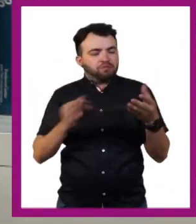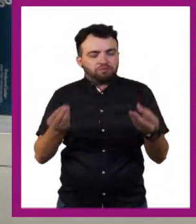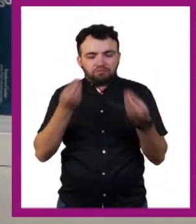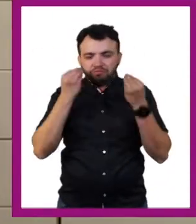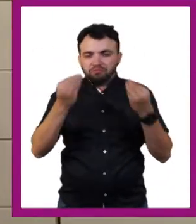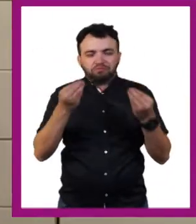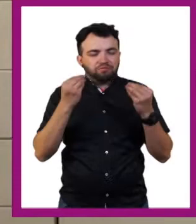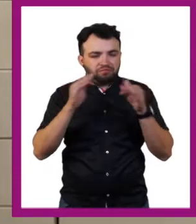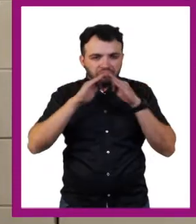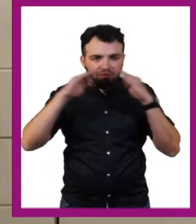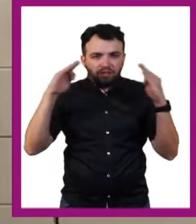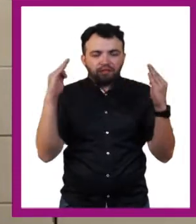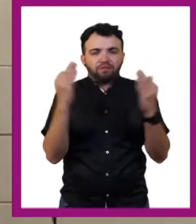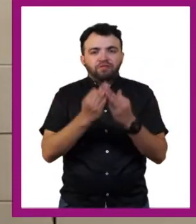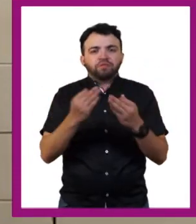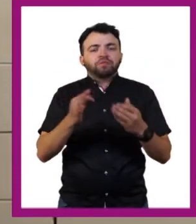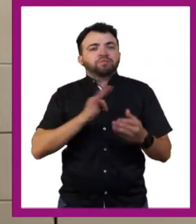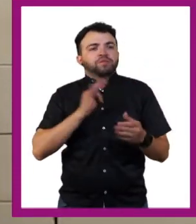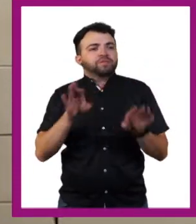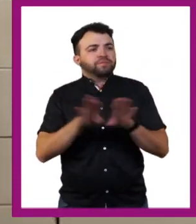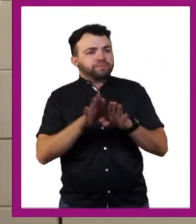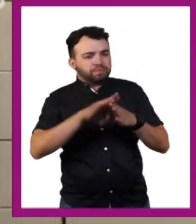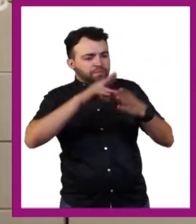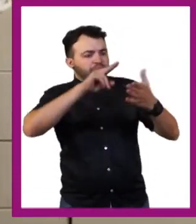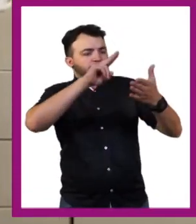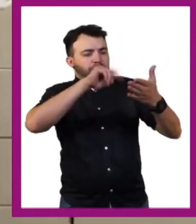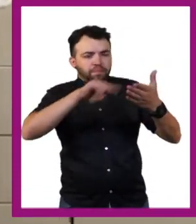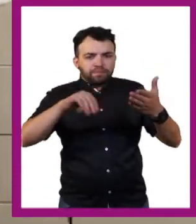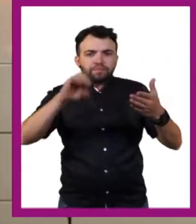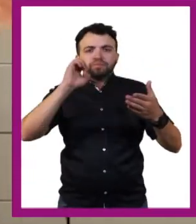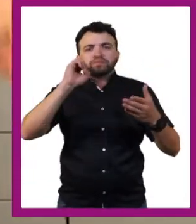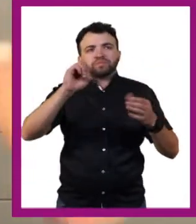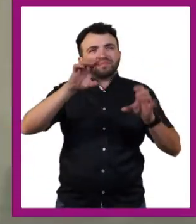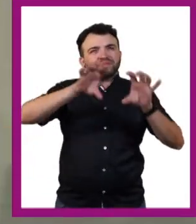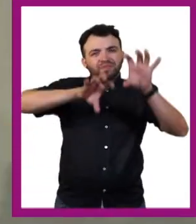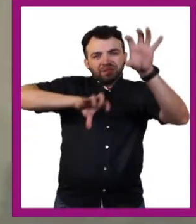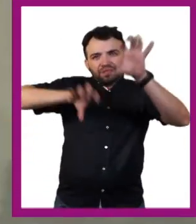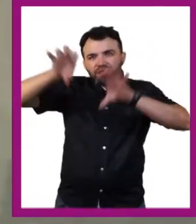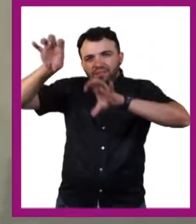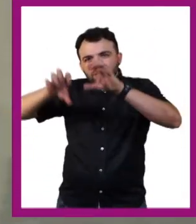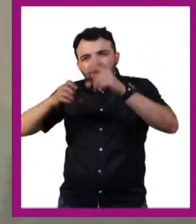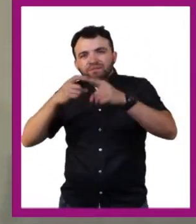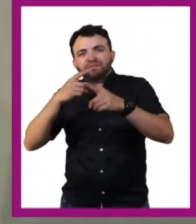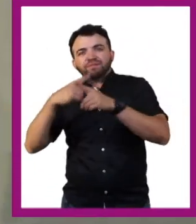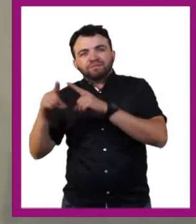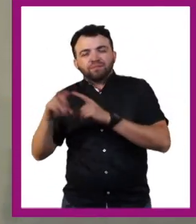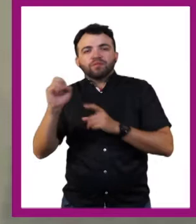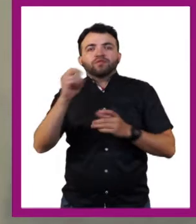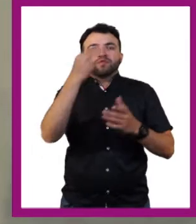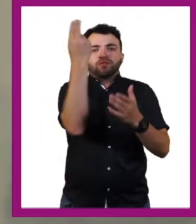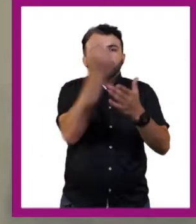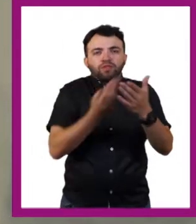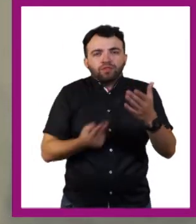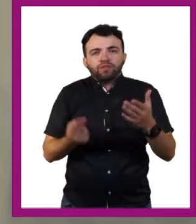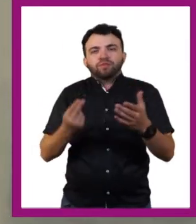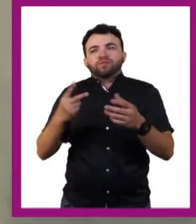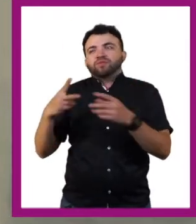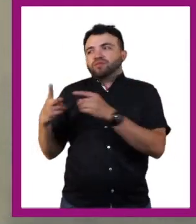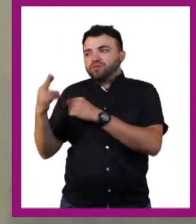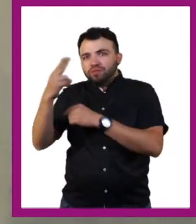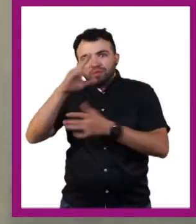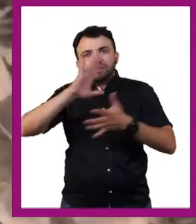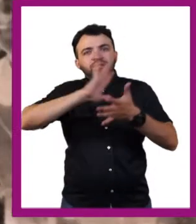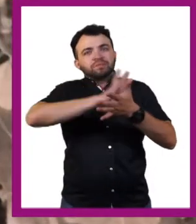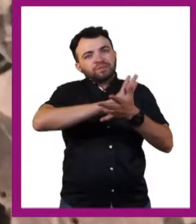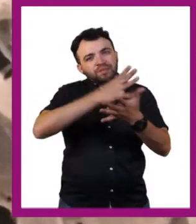de forma digital, lo puedes hacer en forma de collage, así manualmente, cortar, pegar, escanear,